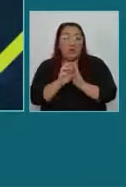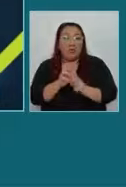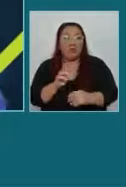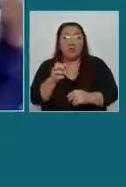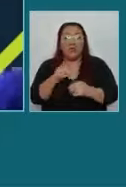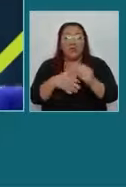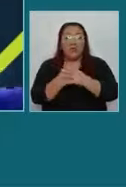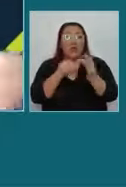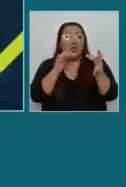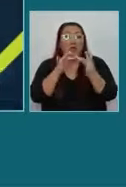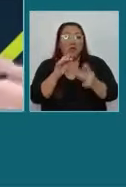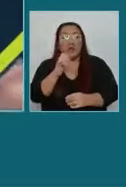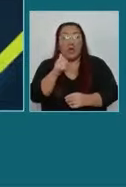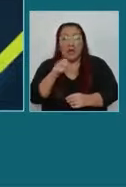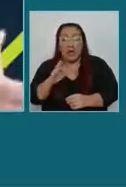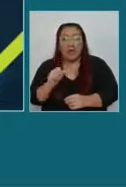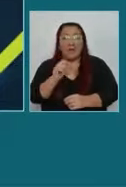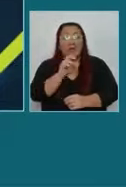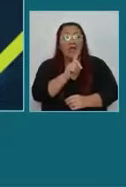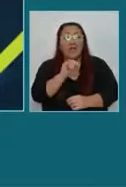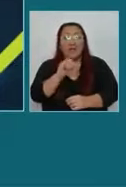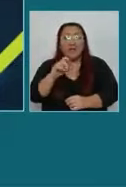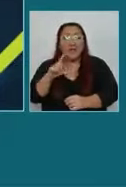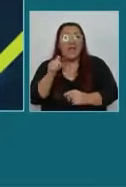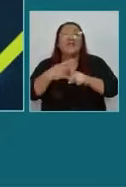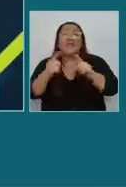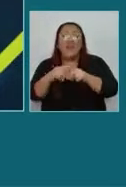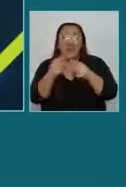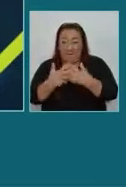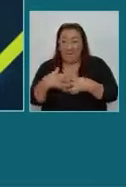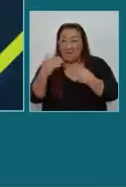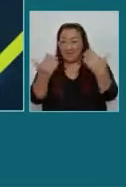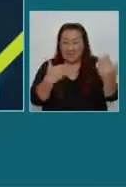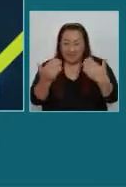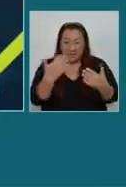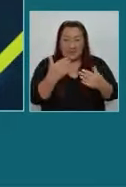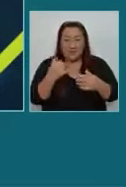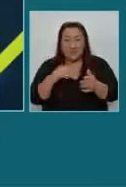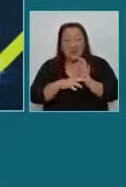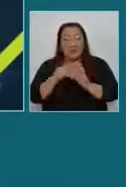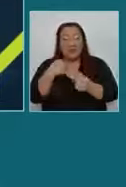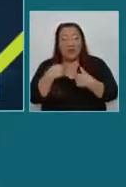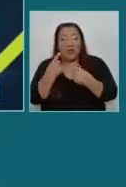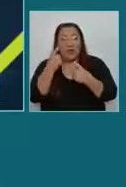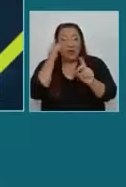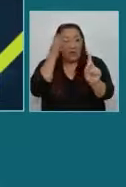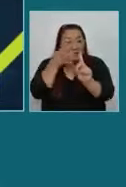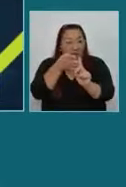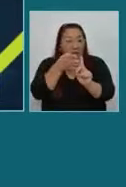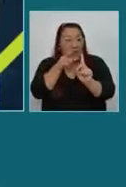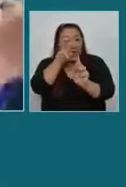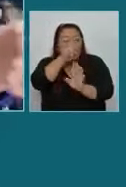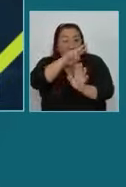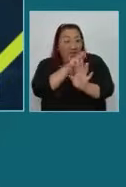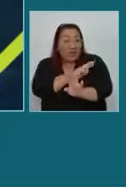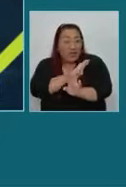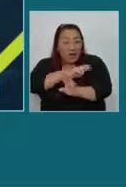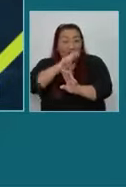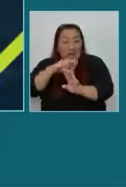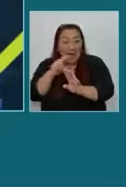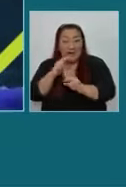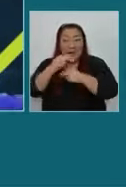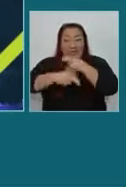Doctor, que las conectamos con la CAF o con el BitLab. Entonces, creo que ya estamos hablando no solamente de tener un enfoque regional ni nacional,